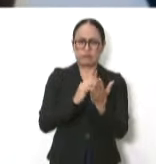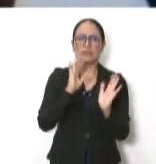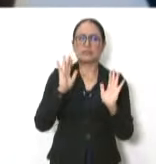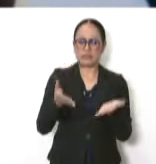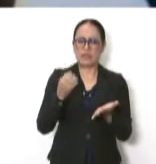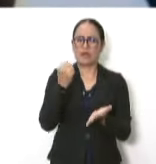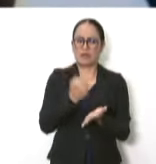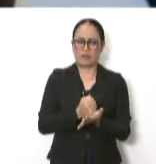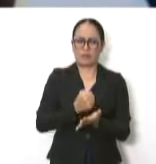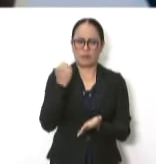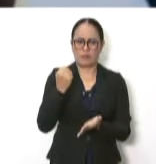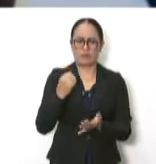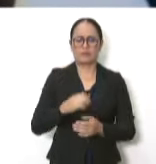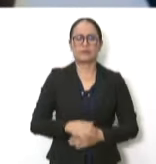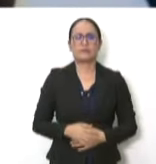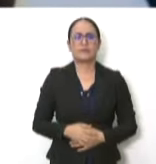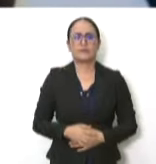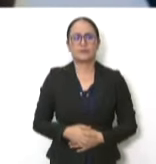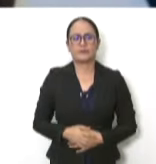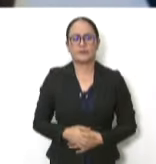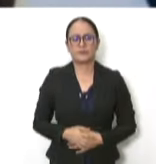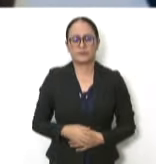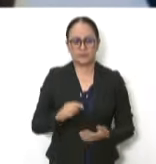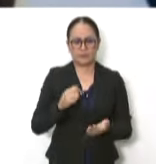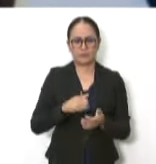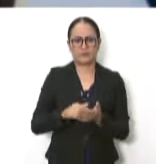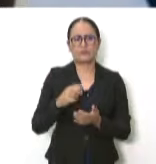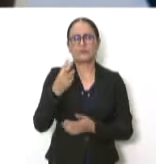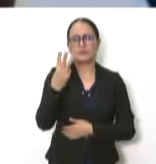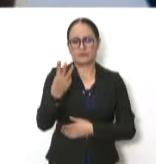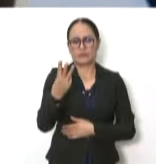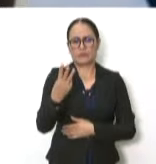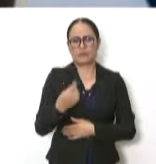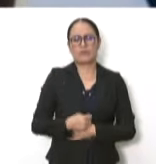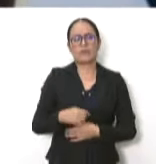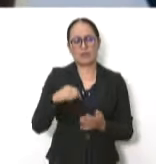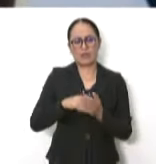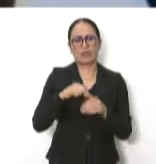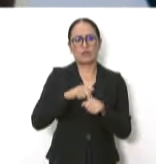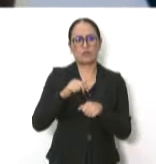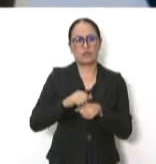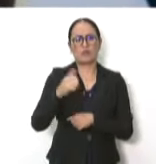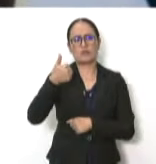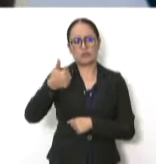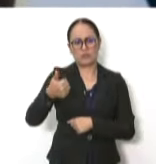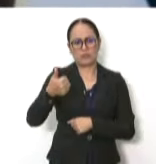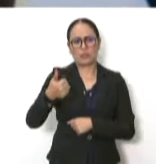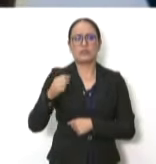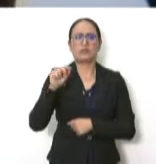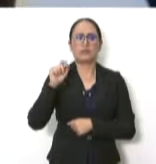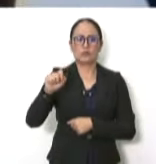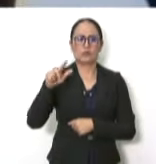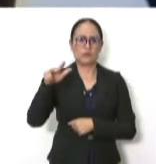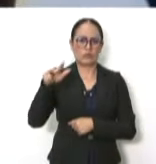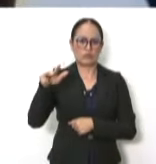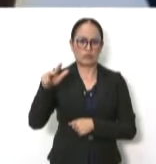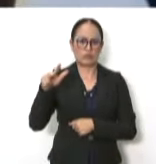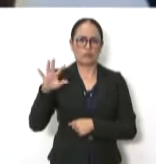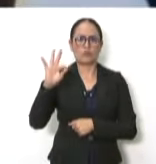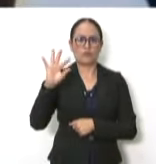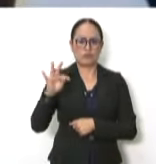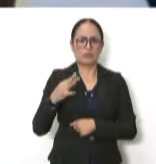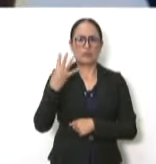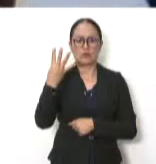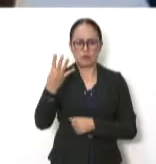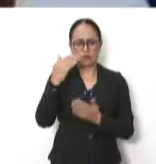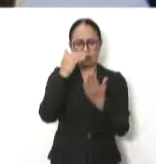aprobado para esta sesión respectivamente. Tercero, con fundamento en los numerales 6.18 y